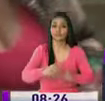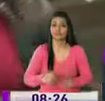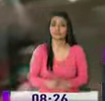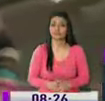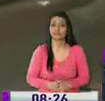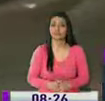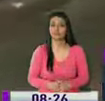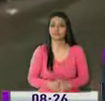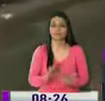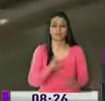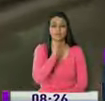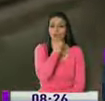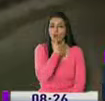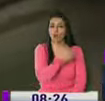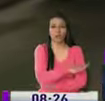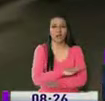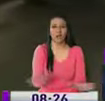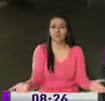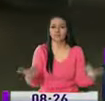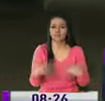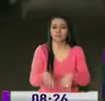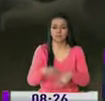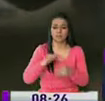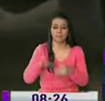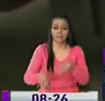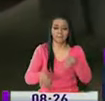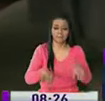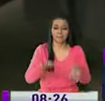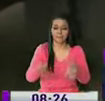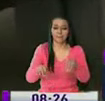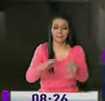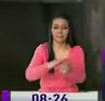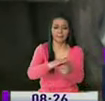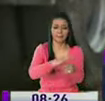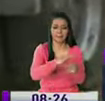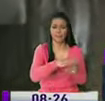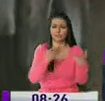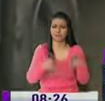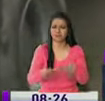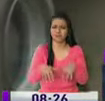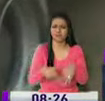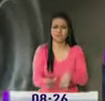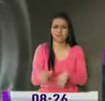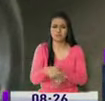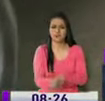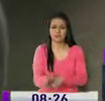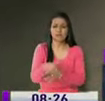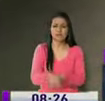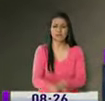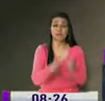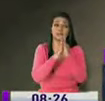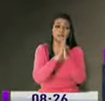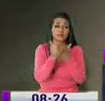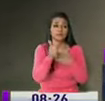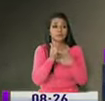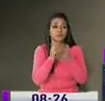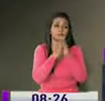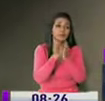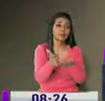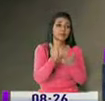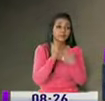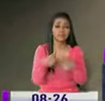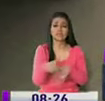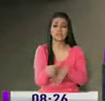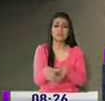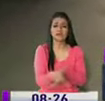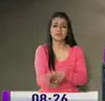Ya no resistía el bacheo de que nos tocaba estar solicitando a cada momento. Y